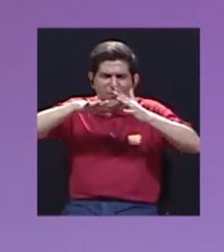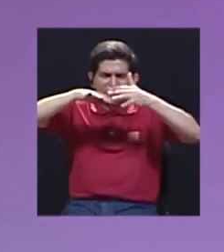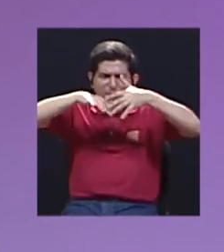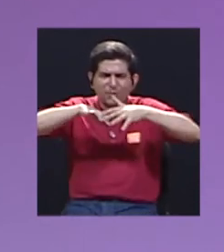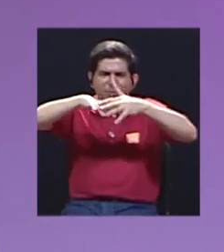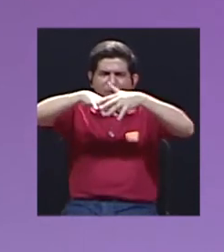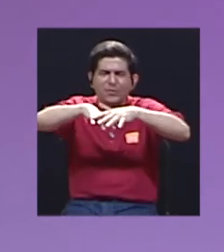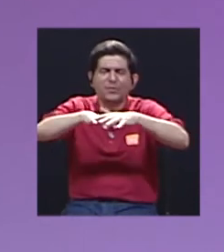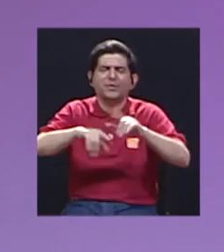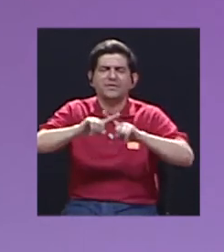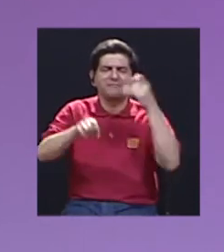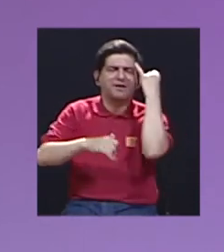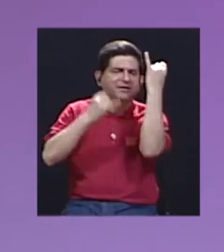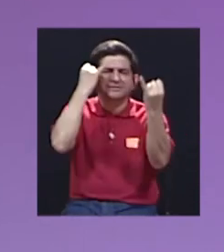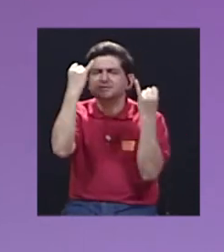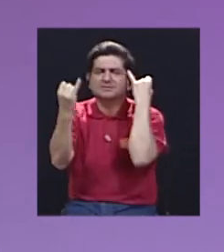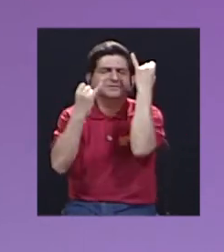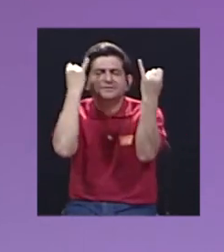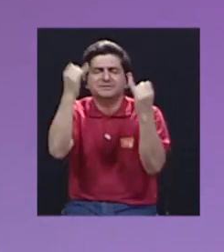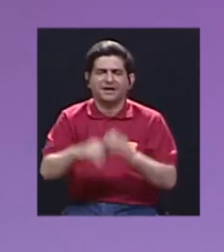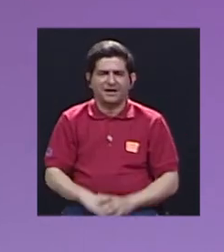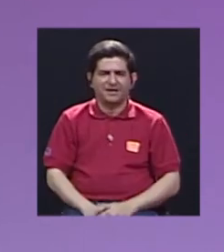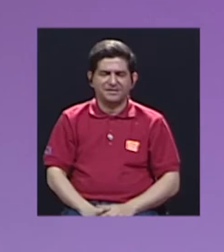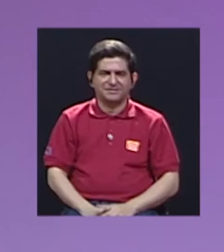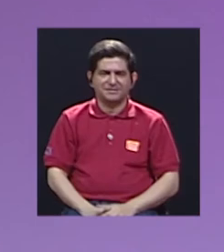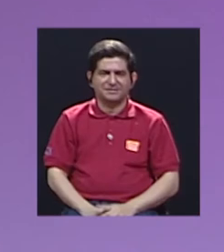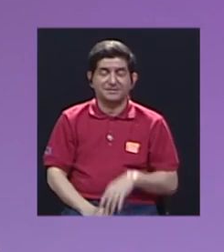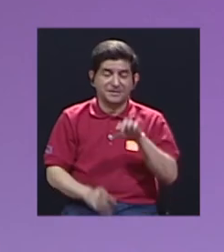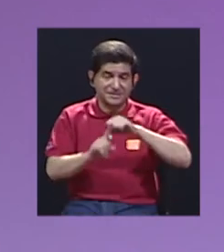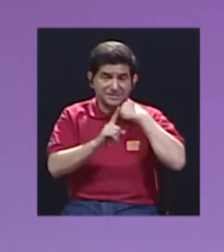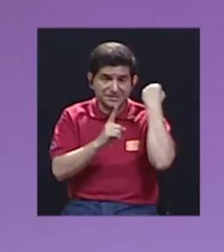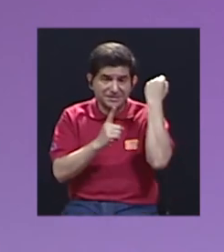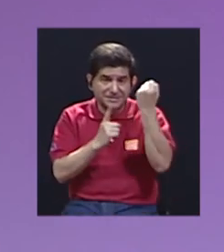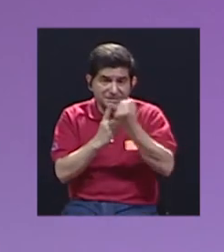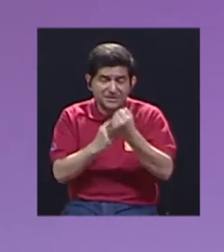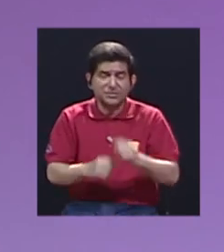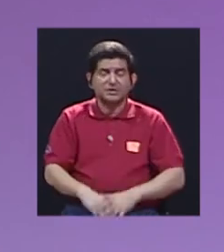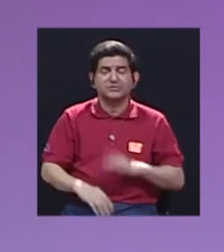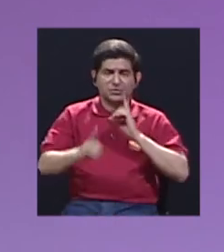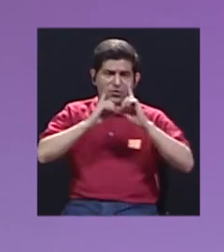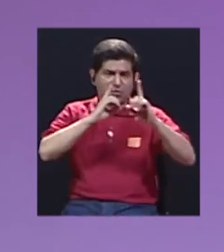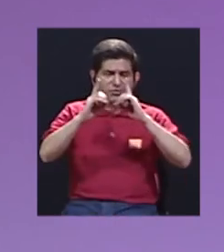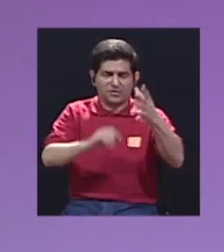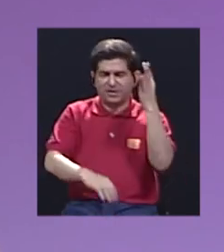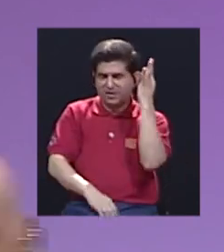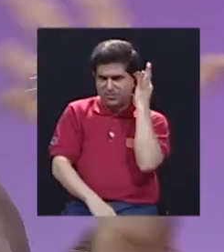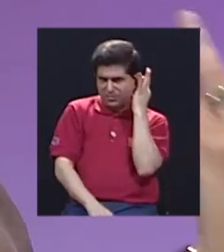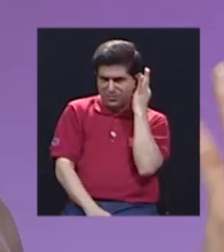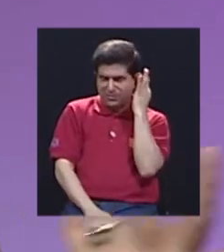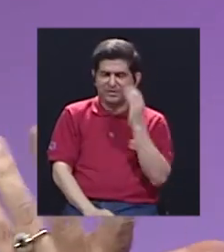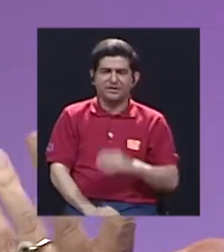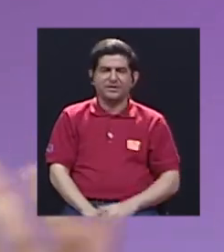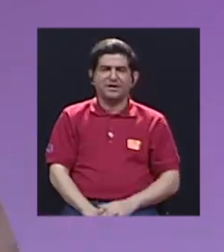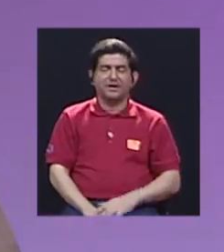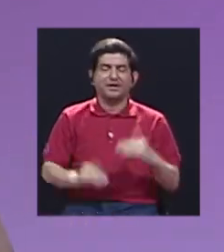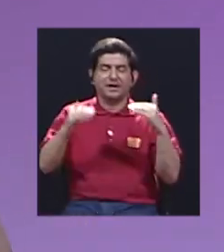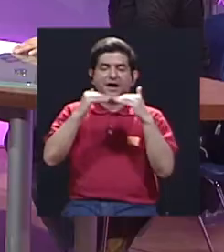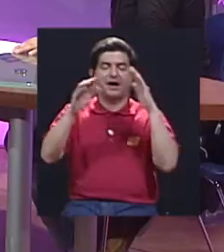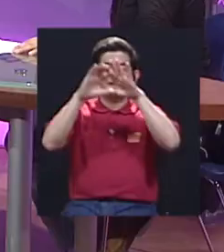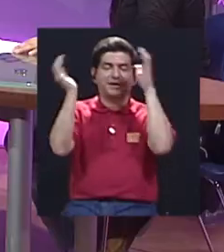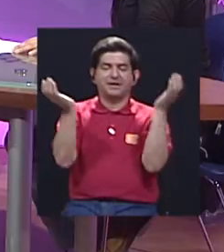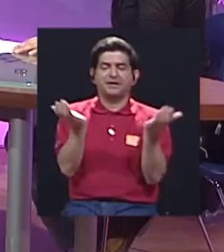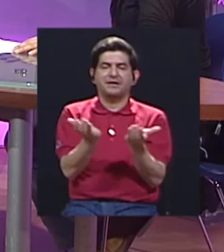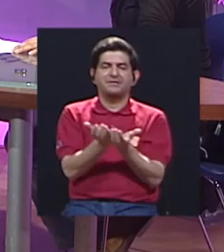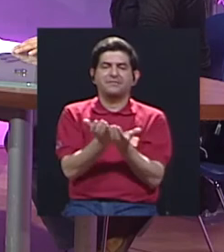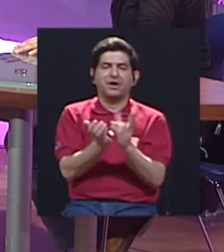entretejiendo iniciativas, entretejiendo ese diálogo femenino a un nivel global,